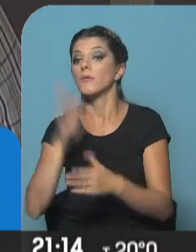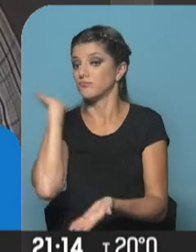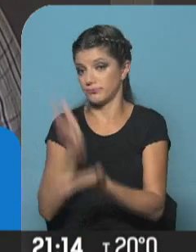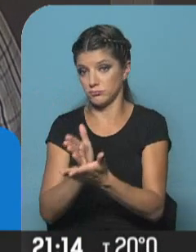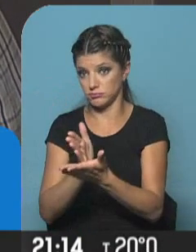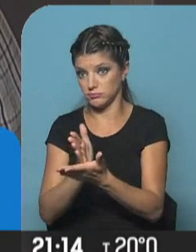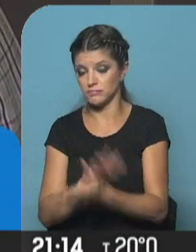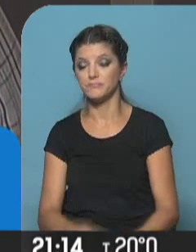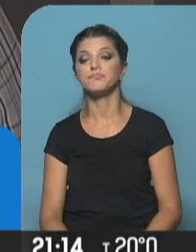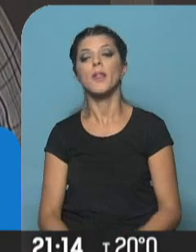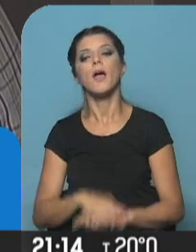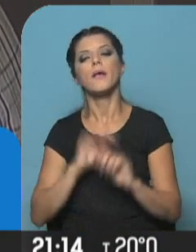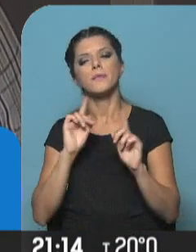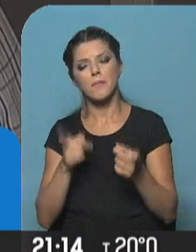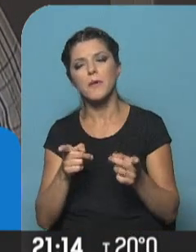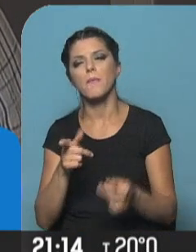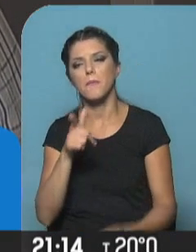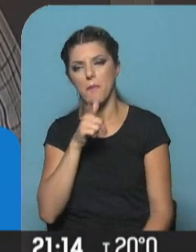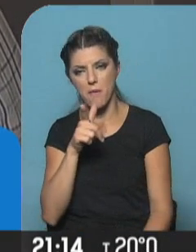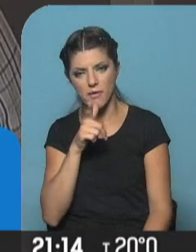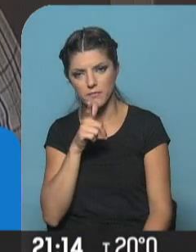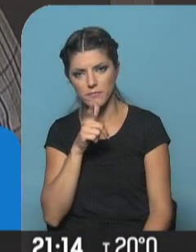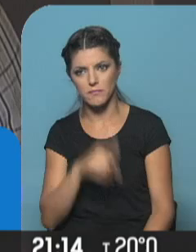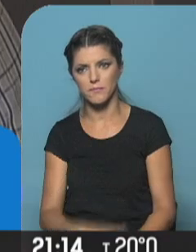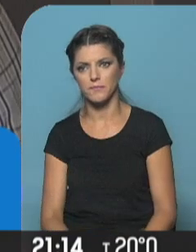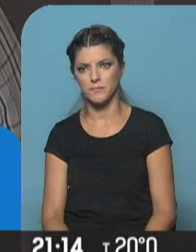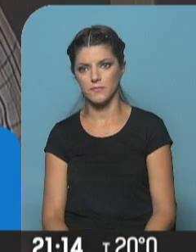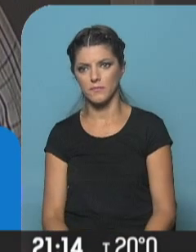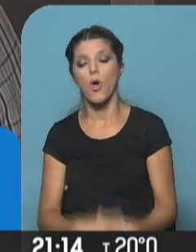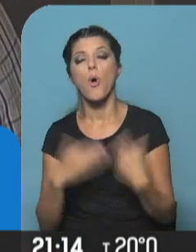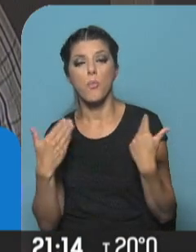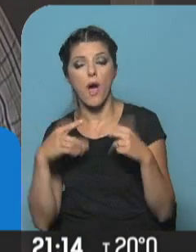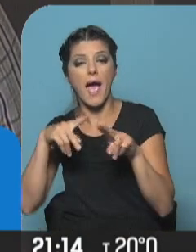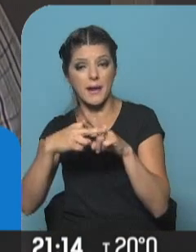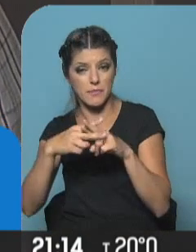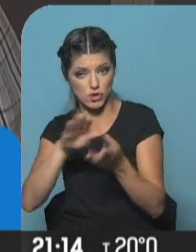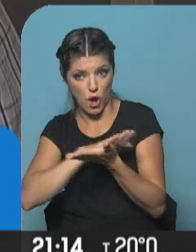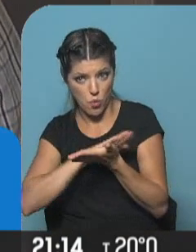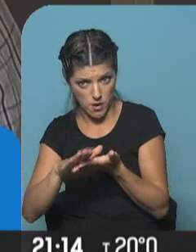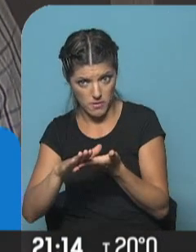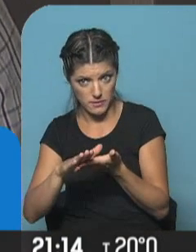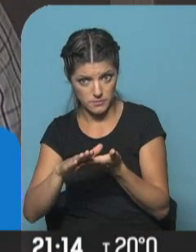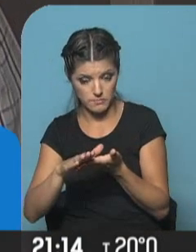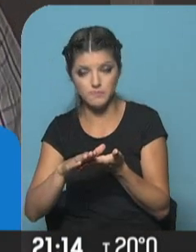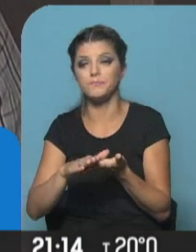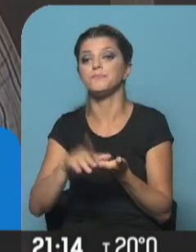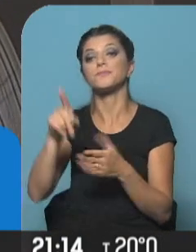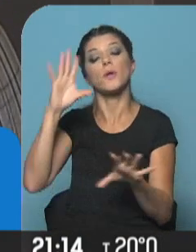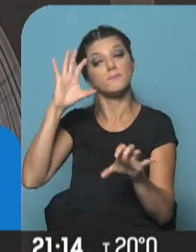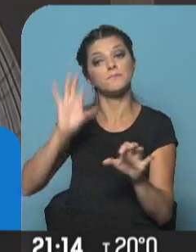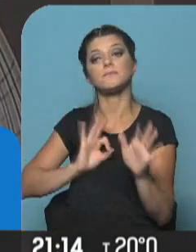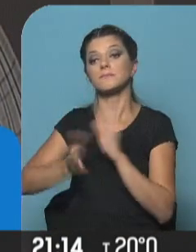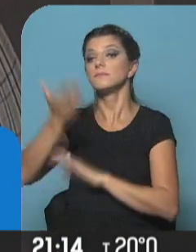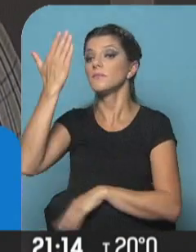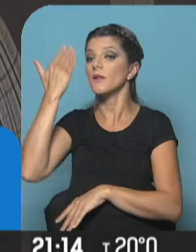que podrían haber nuevas herramientas, más de las que ya hemos dado en los últimos años. Recuerden ustedes que el año pasado, por ejemplo,